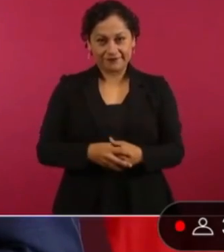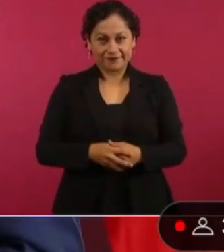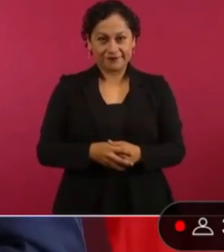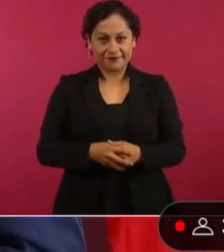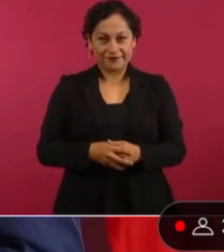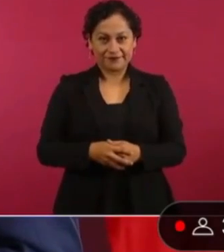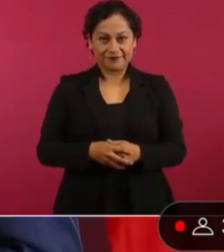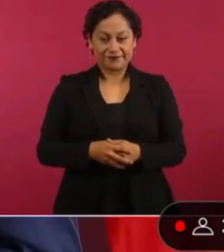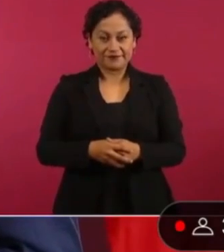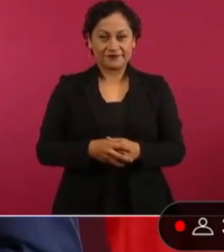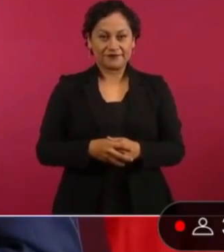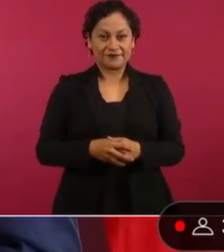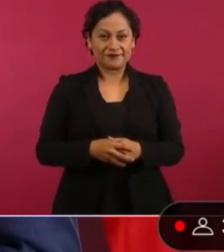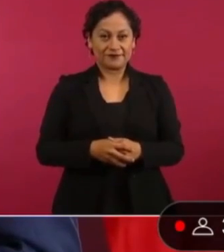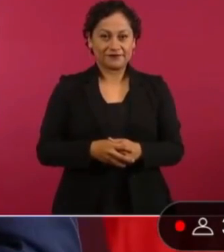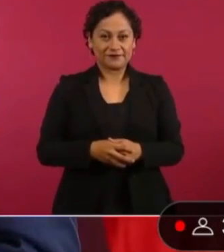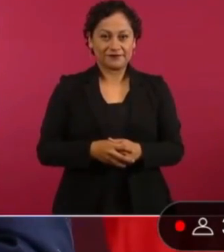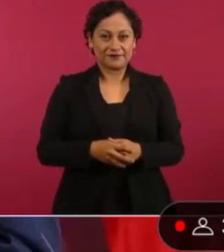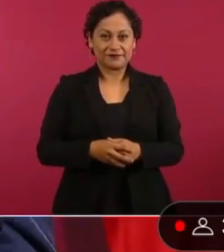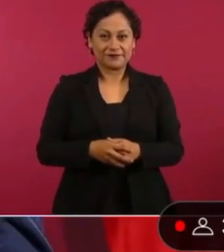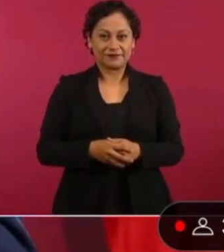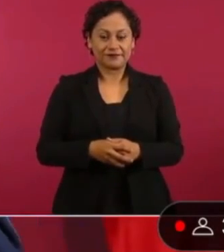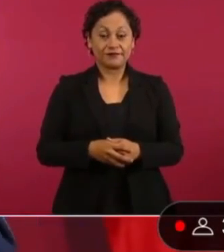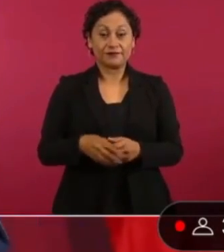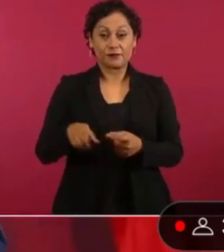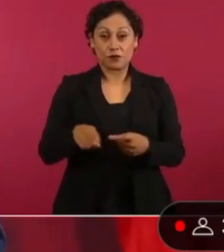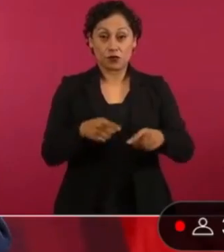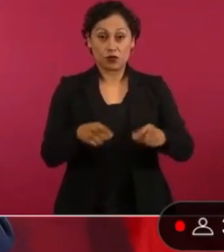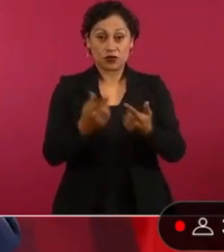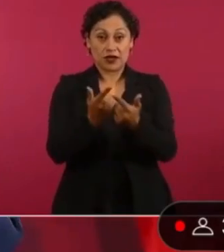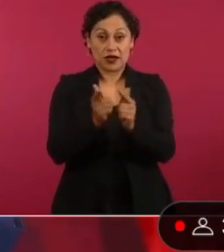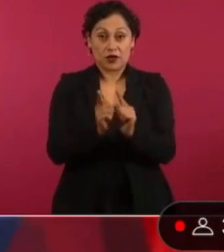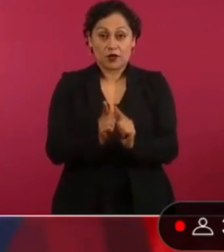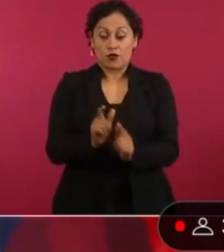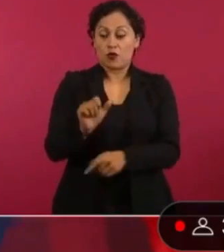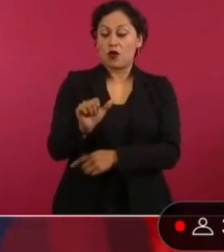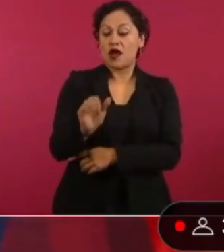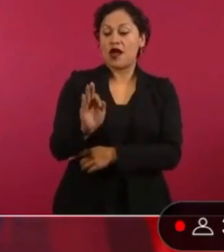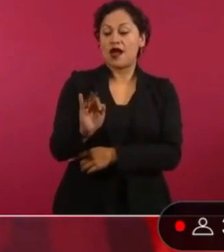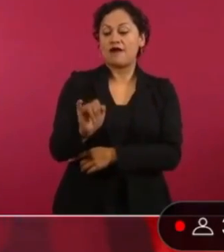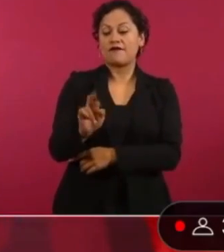la música del grupo afirme dice